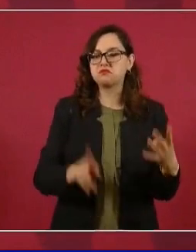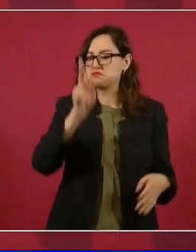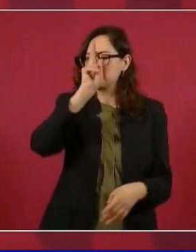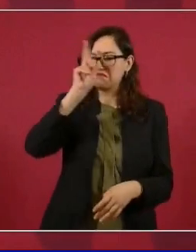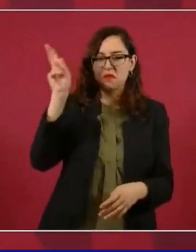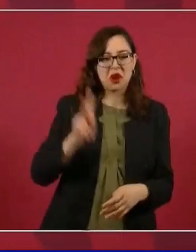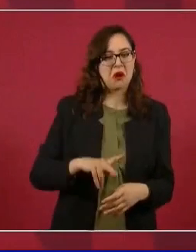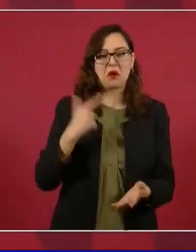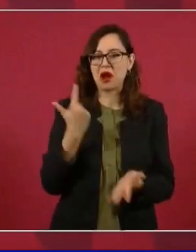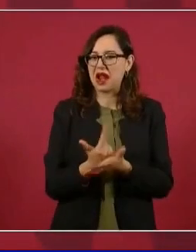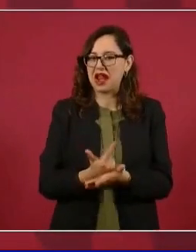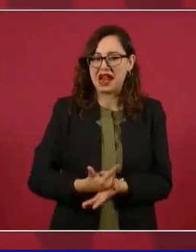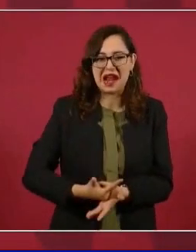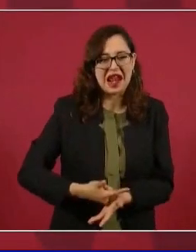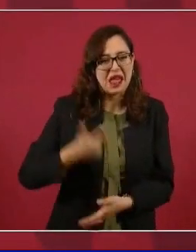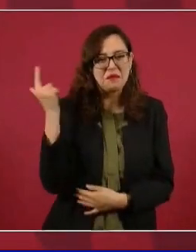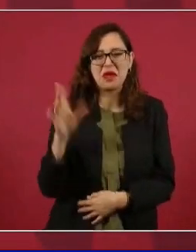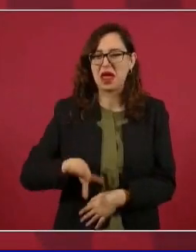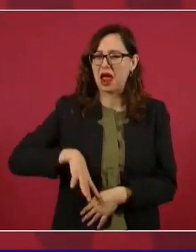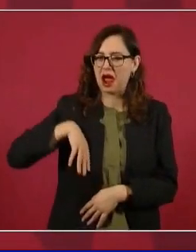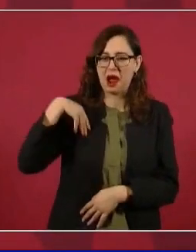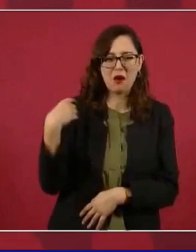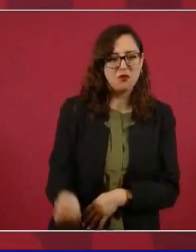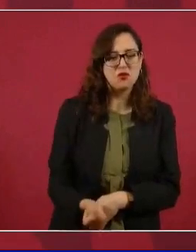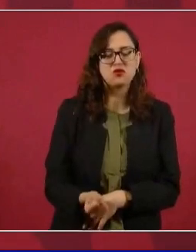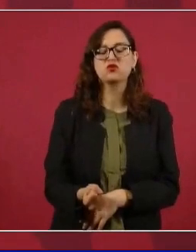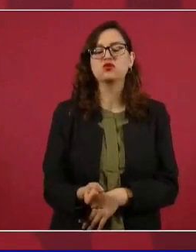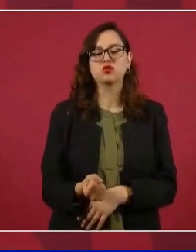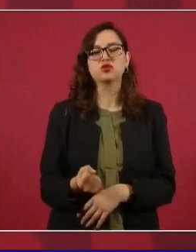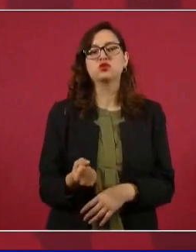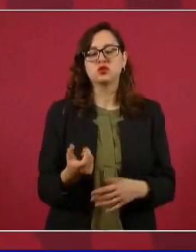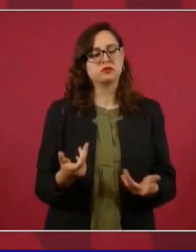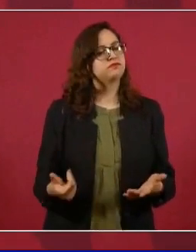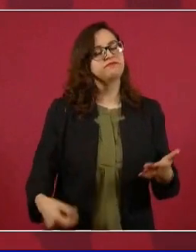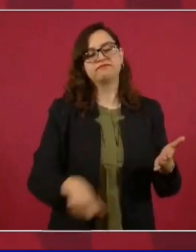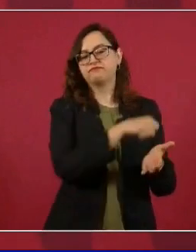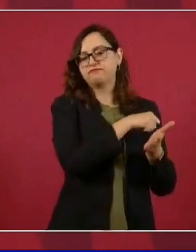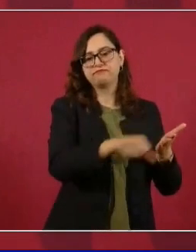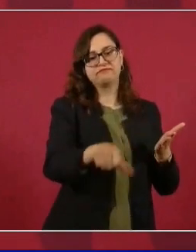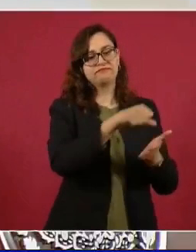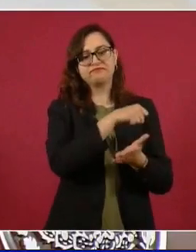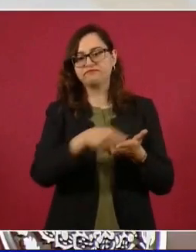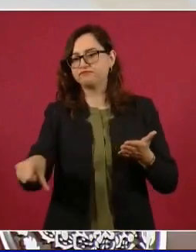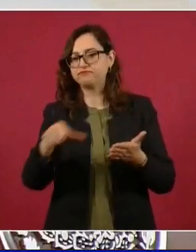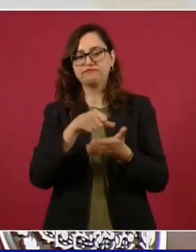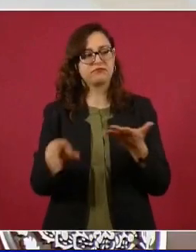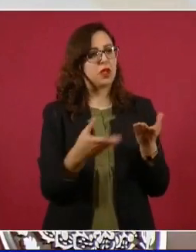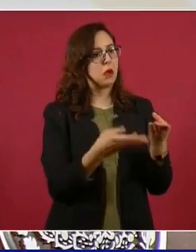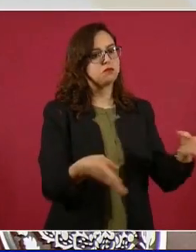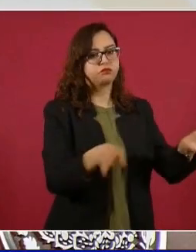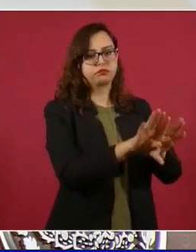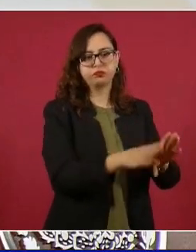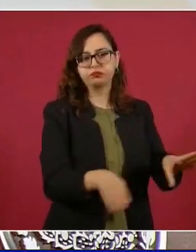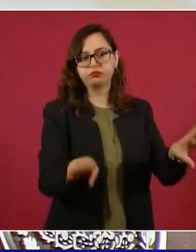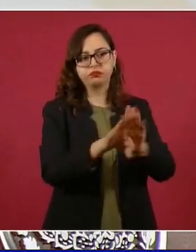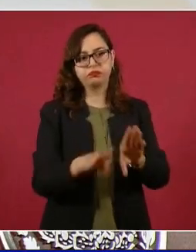por completo. Una, pues nomás era carera, pero lo demás lo tenía en orden y